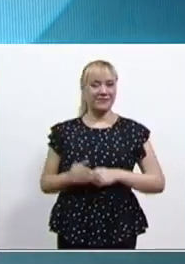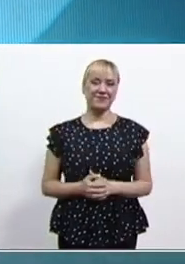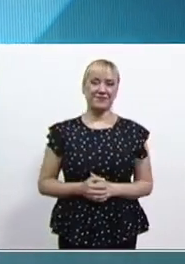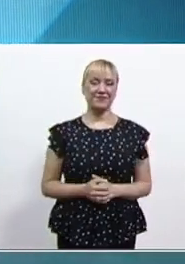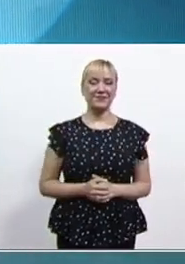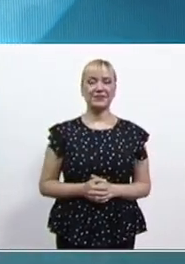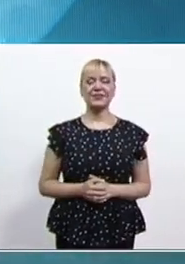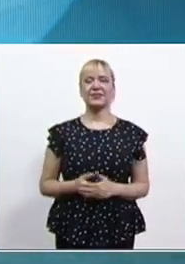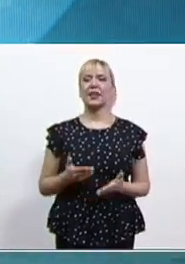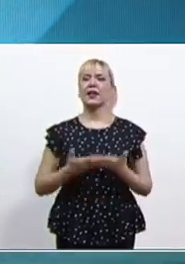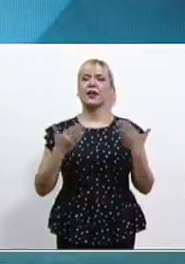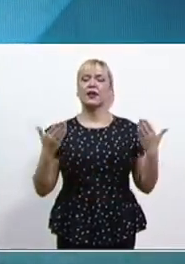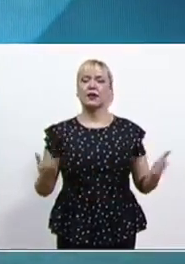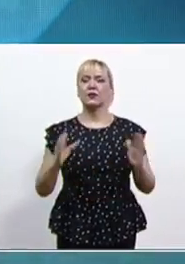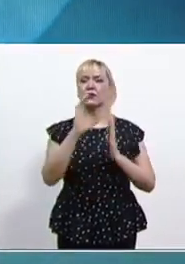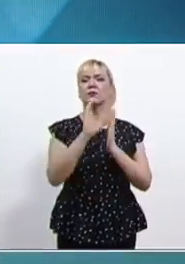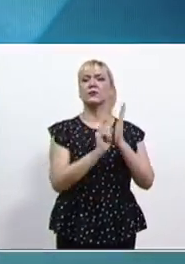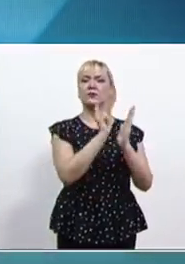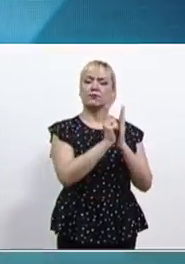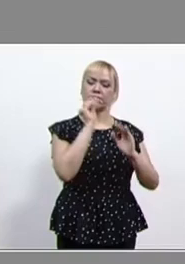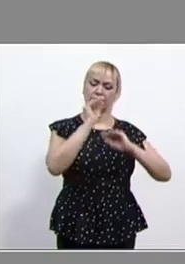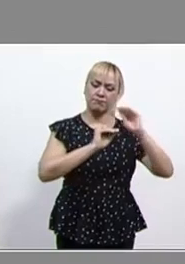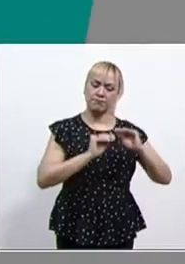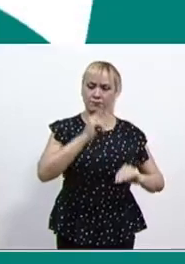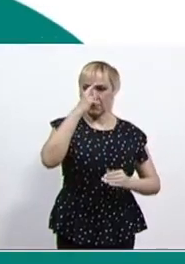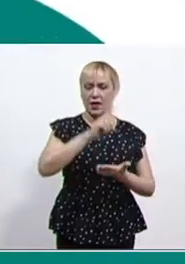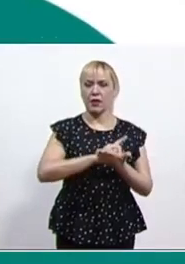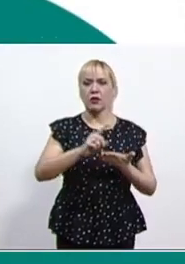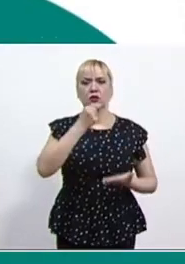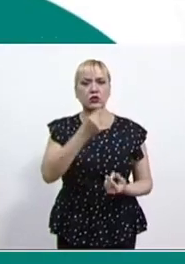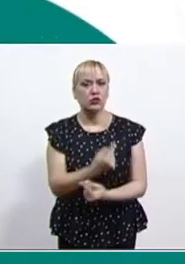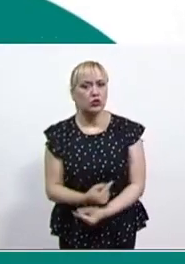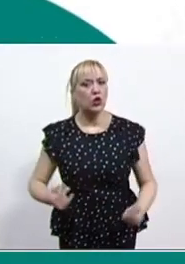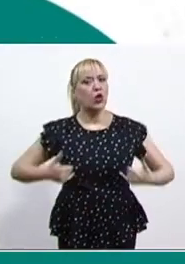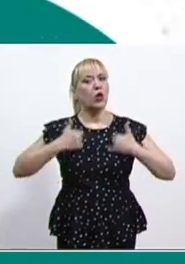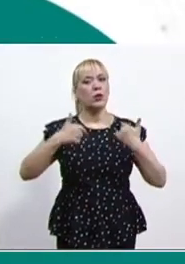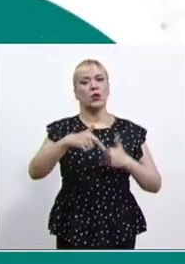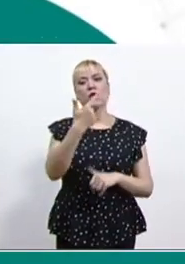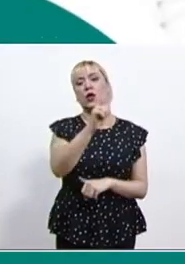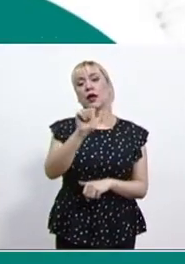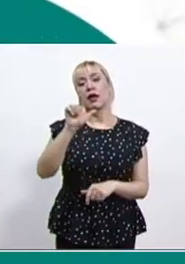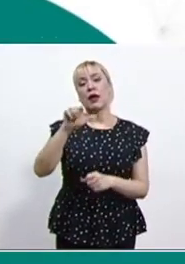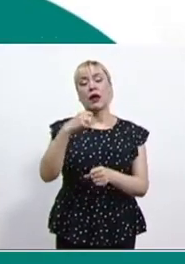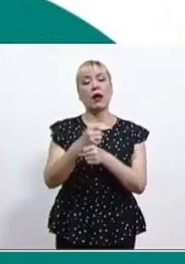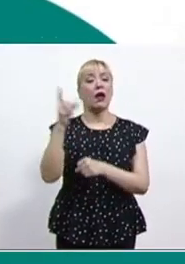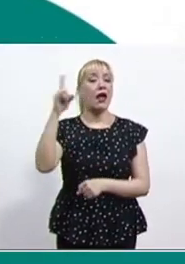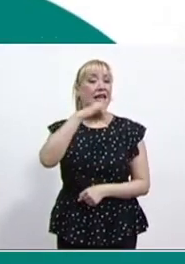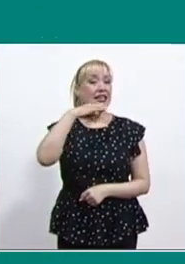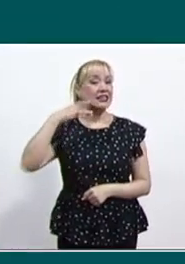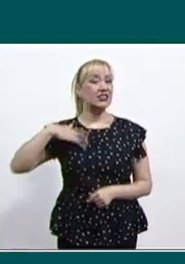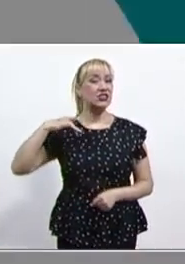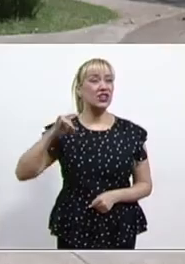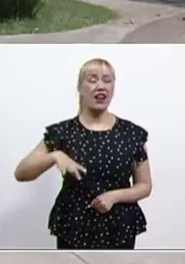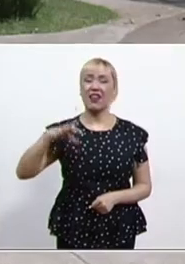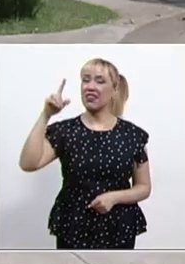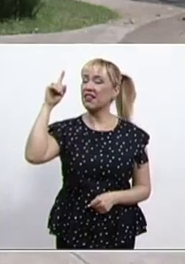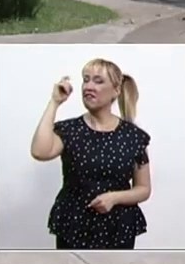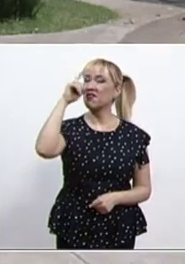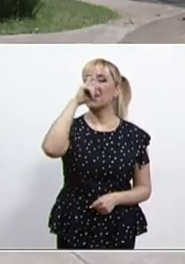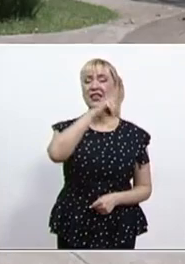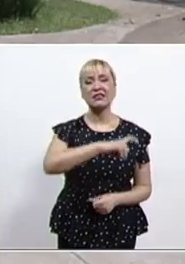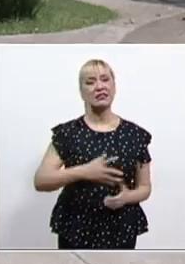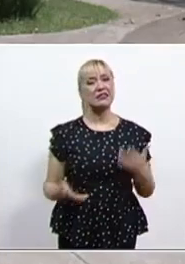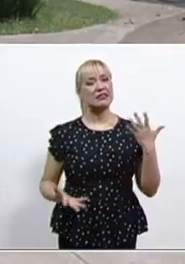El proceso de constitucionalización de los derechos de la niñez y la adolescencia en Chile ha sido lento y complejo, pues su propia constitución